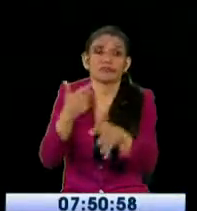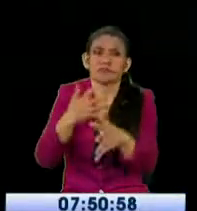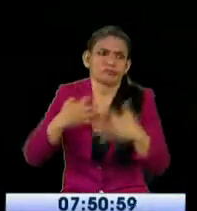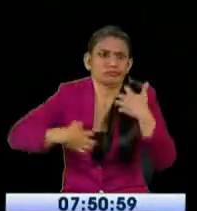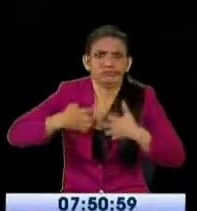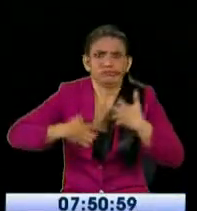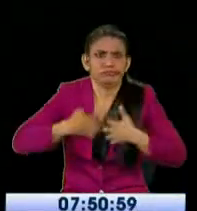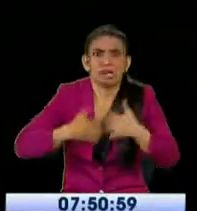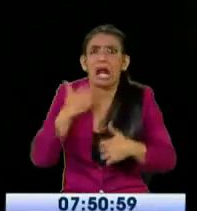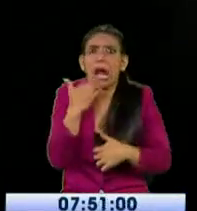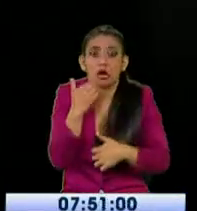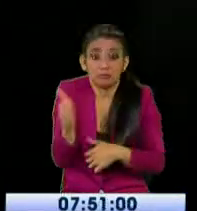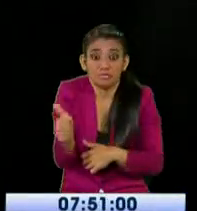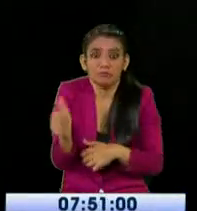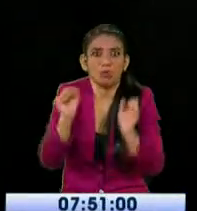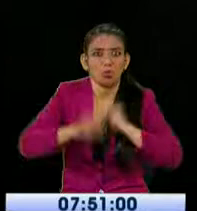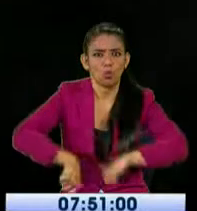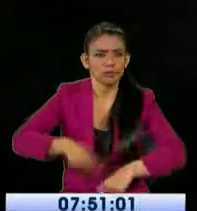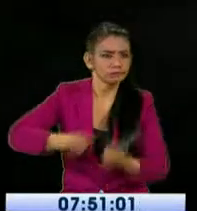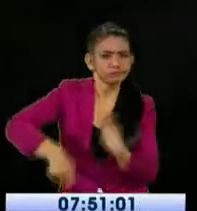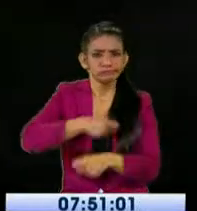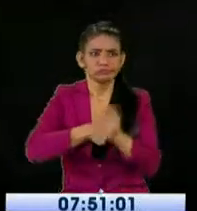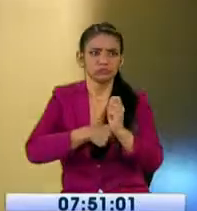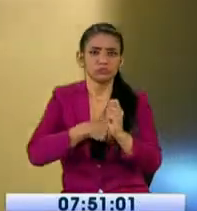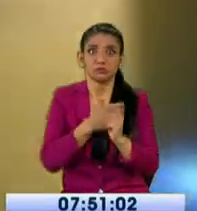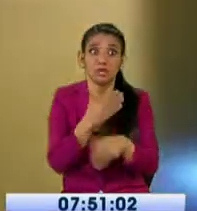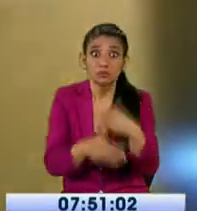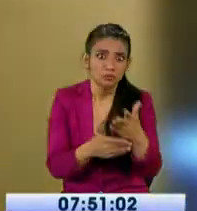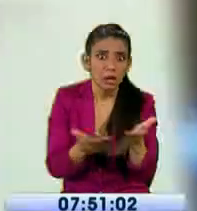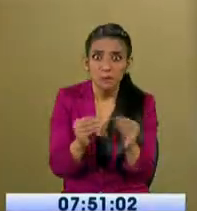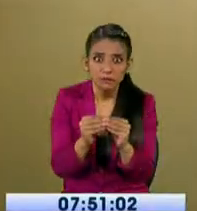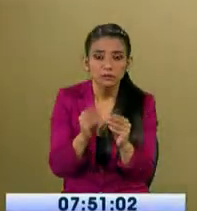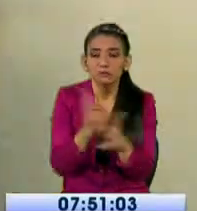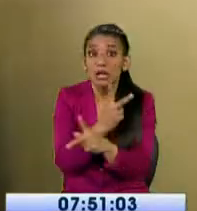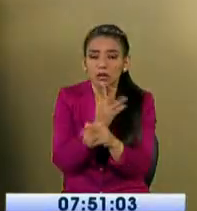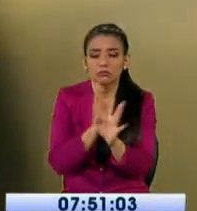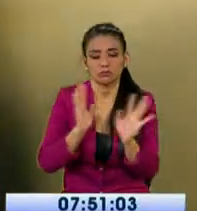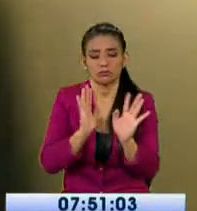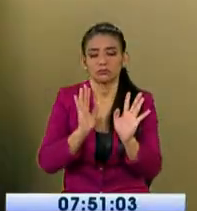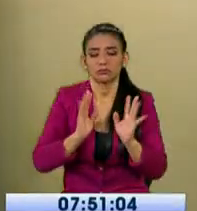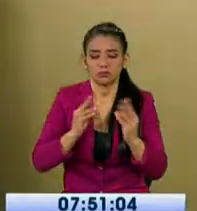agresión en el que la víctima se convierte en victimario. En Quito informó Andrea Valares.